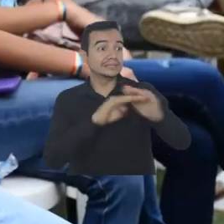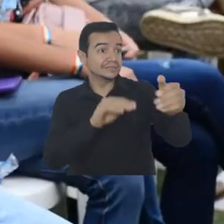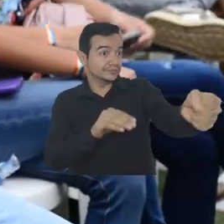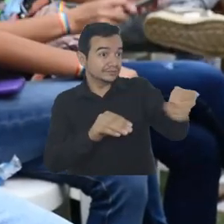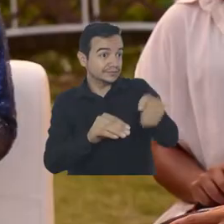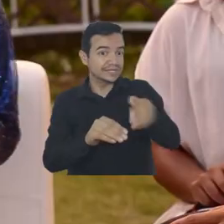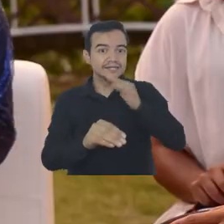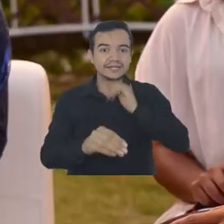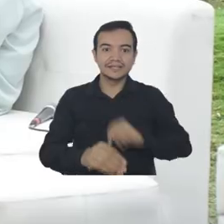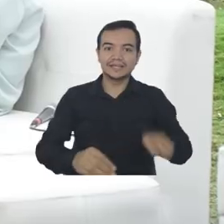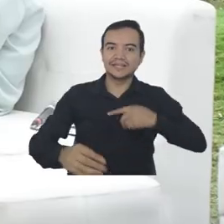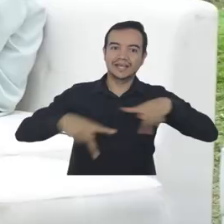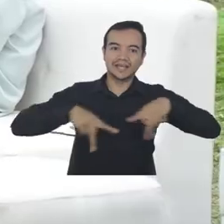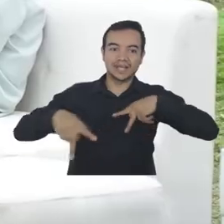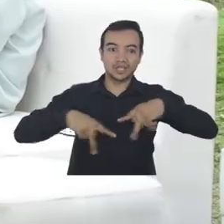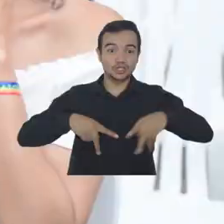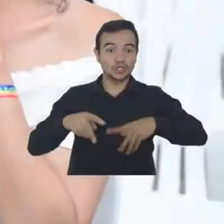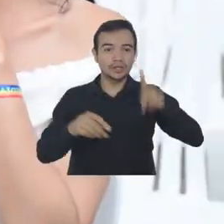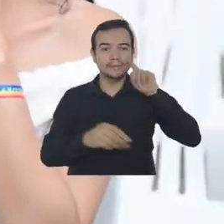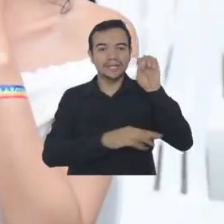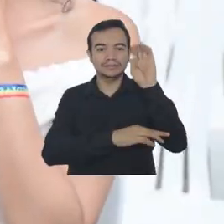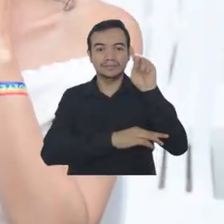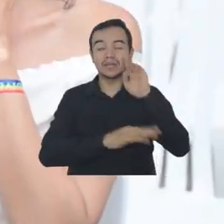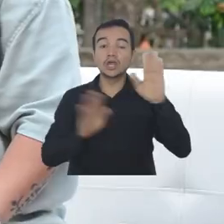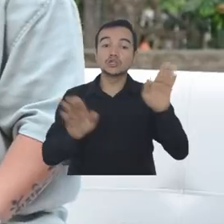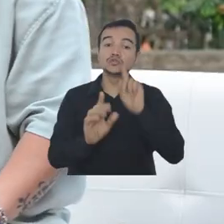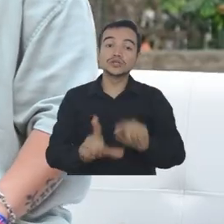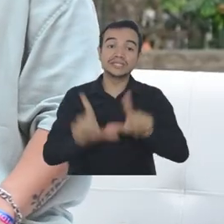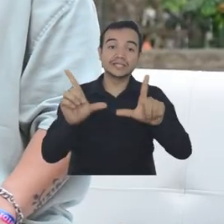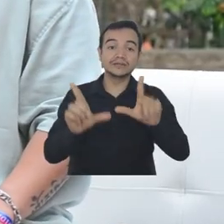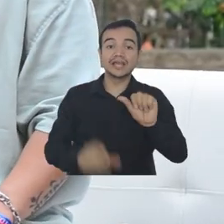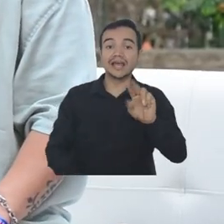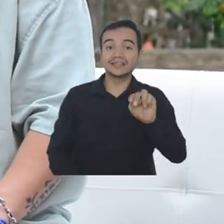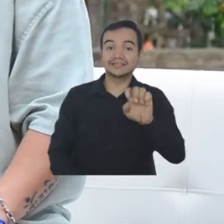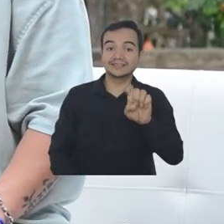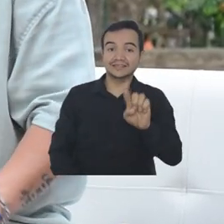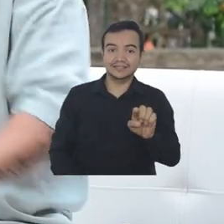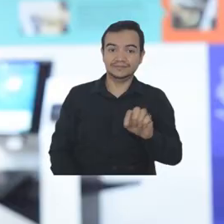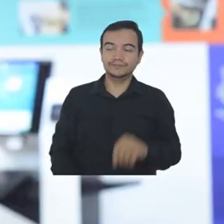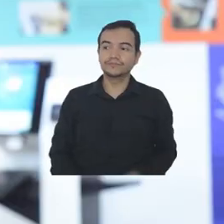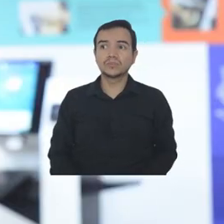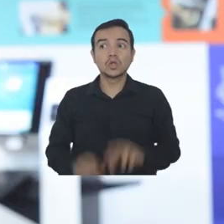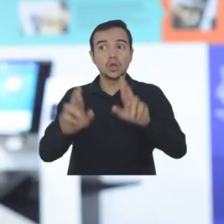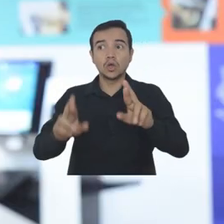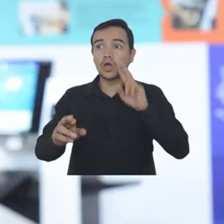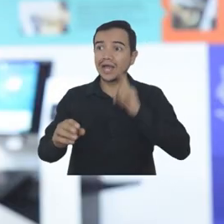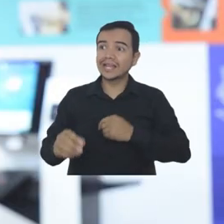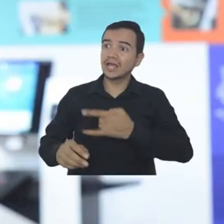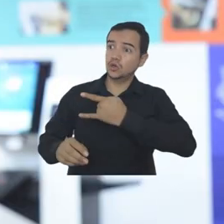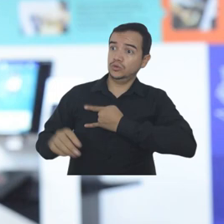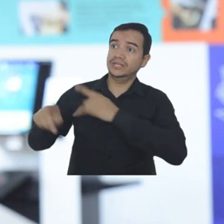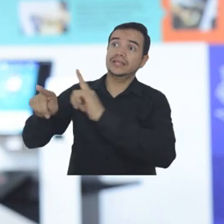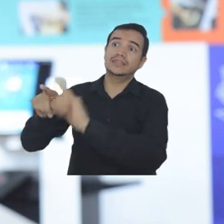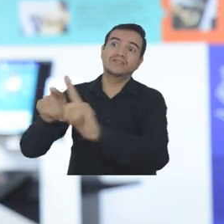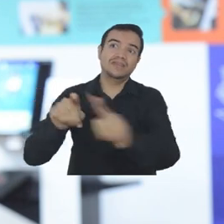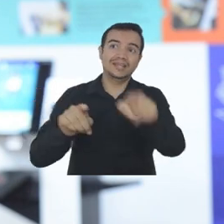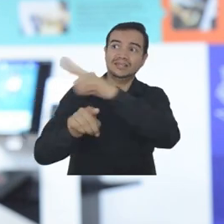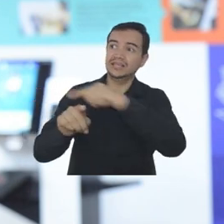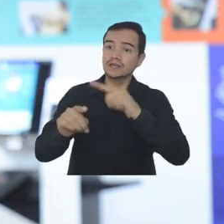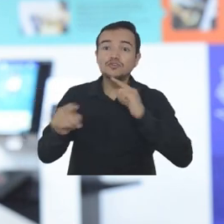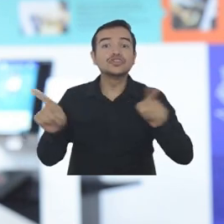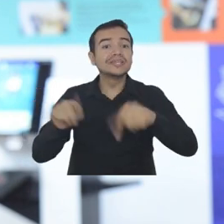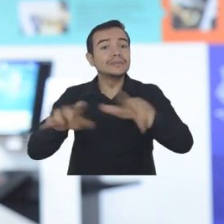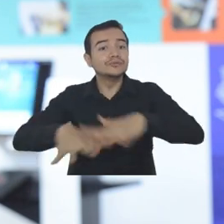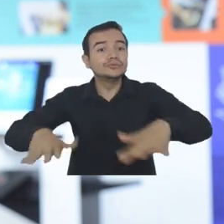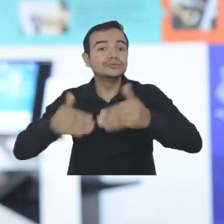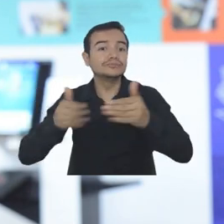tuvo como invitado especial al actor y presentador de televisión Andrés Simón Gutiérrez. Ojalá todas las universidades quieren espacios como este y